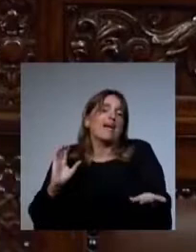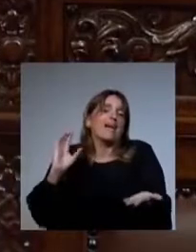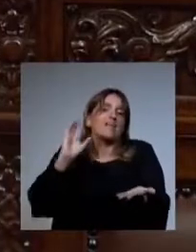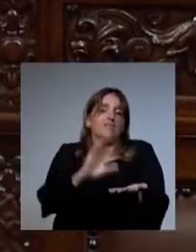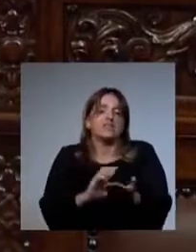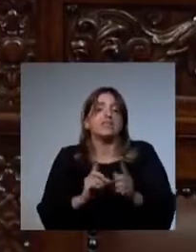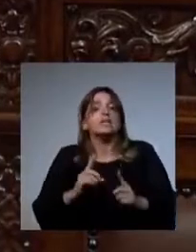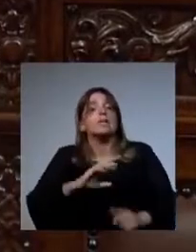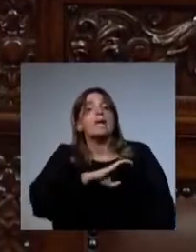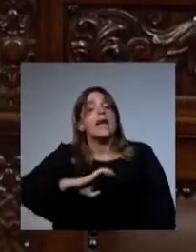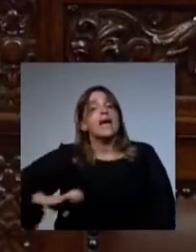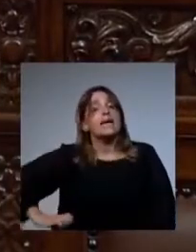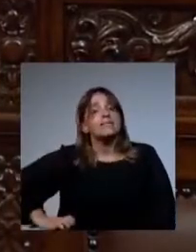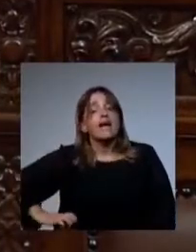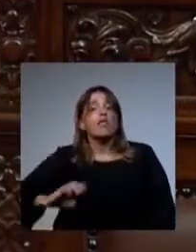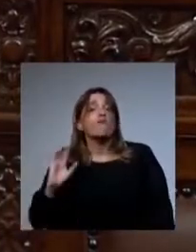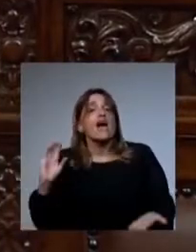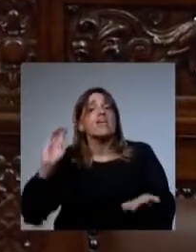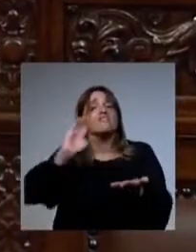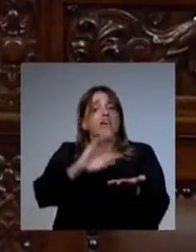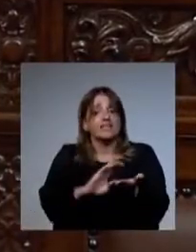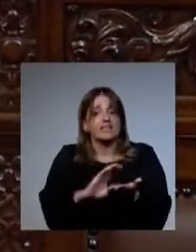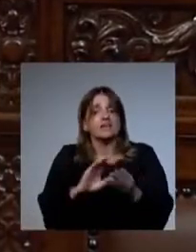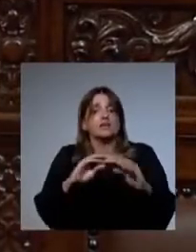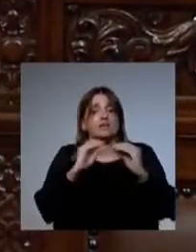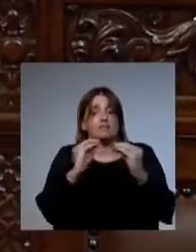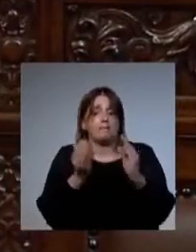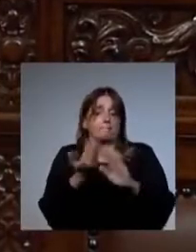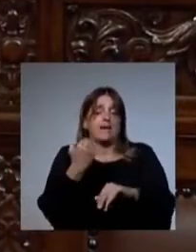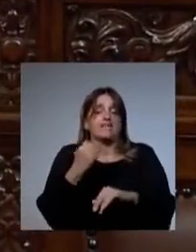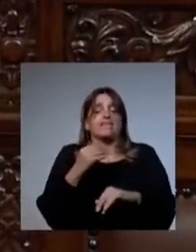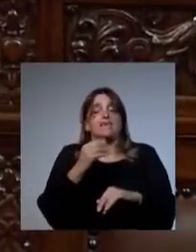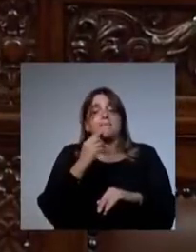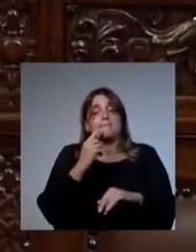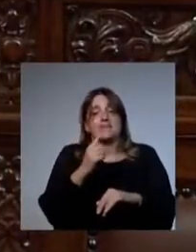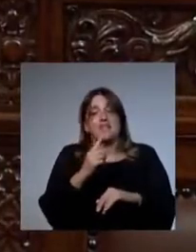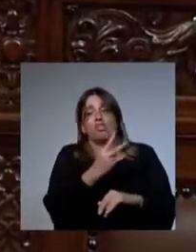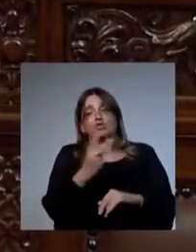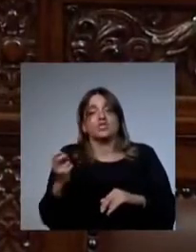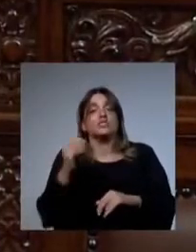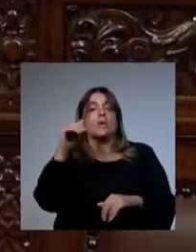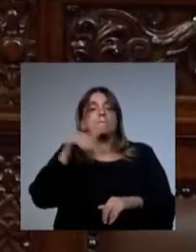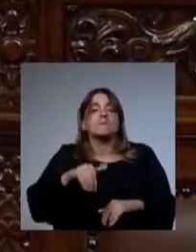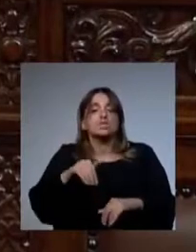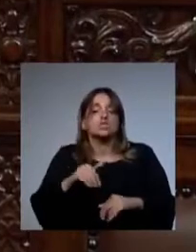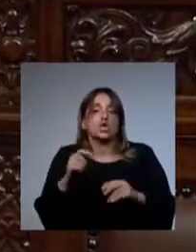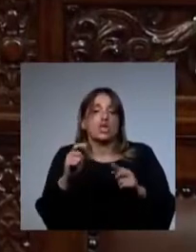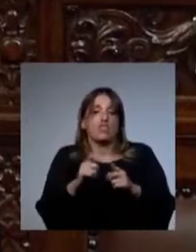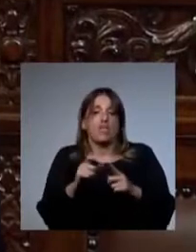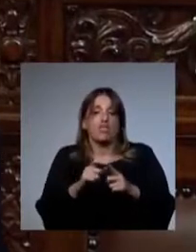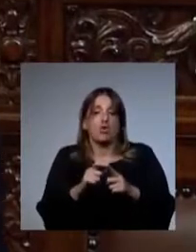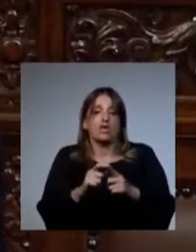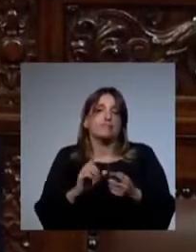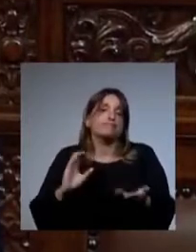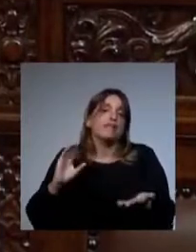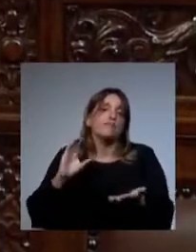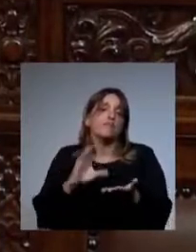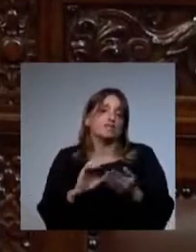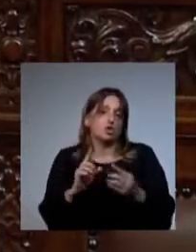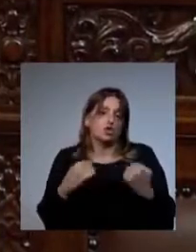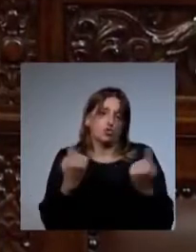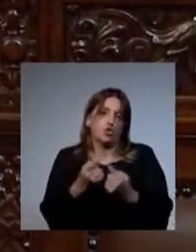va a invertir este año más de 1.200 millones de dólares en inversión